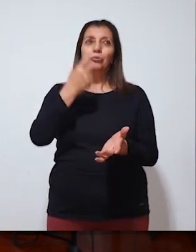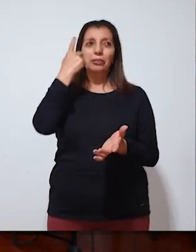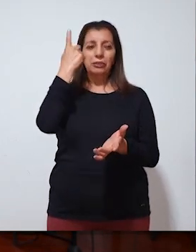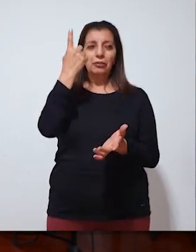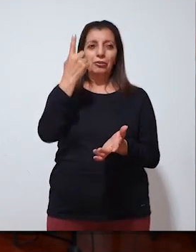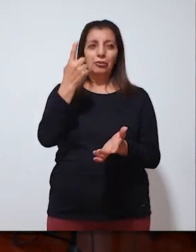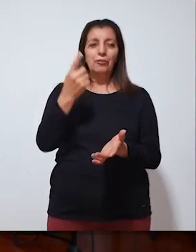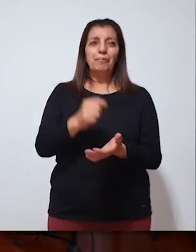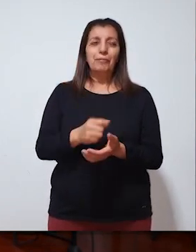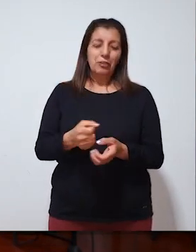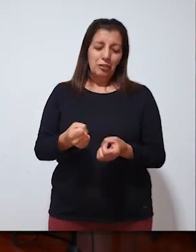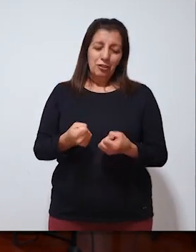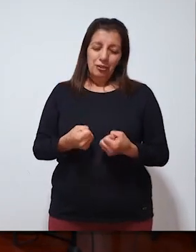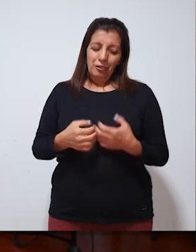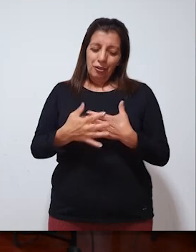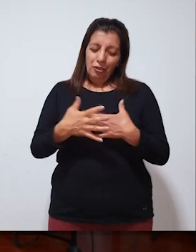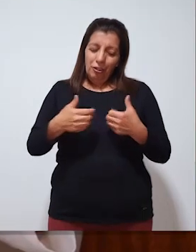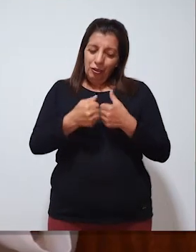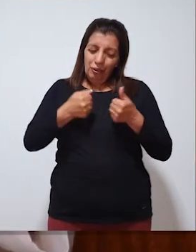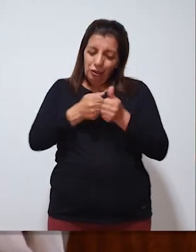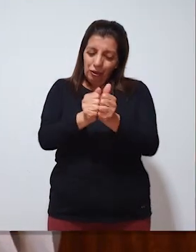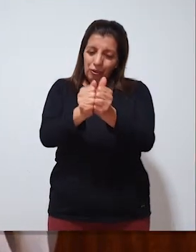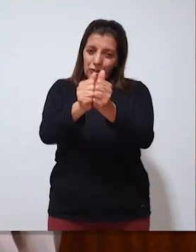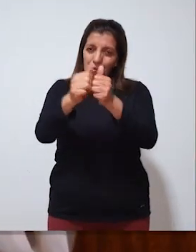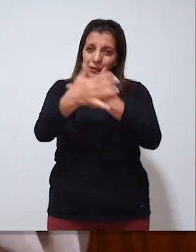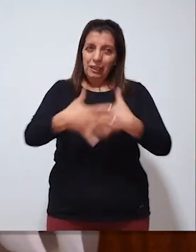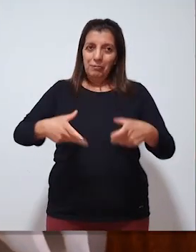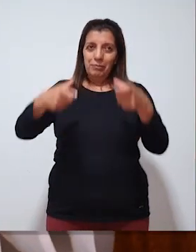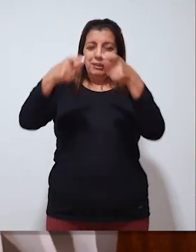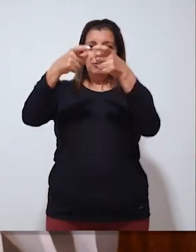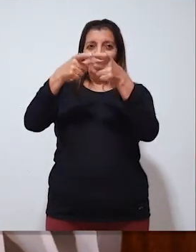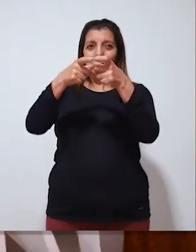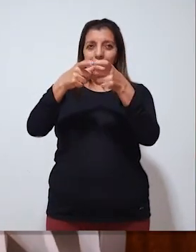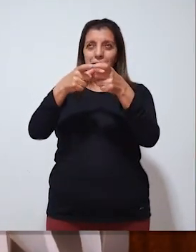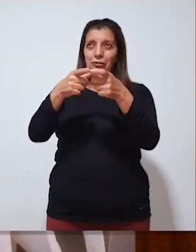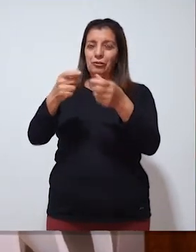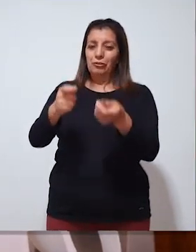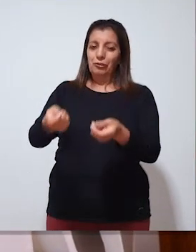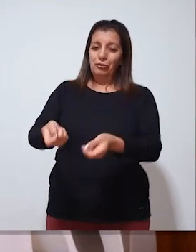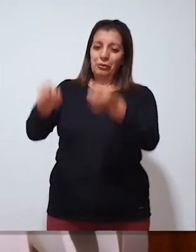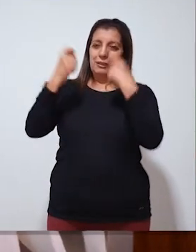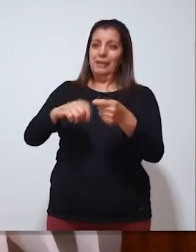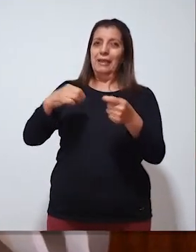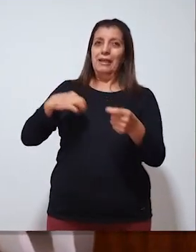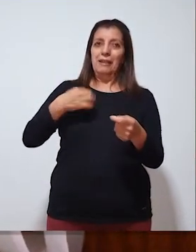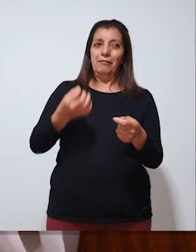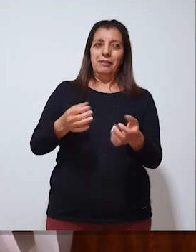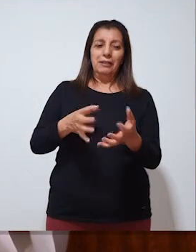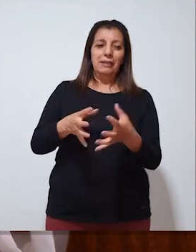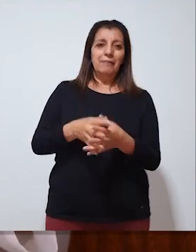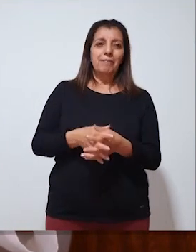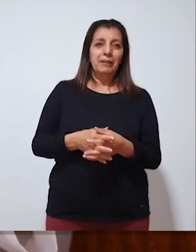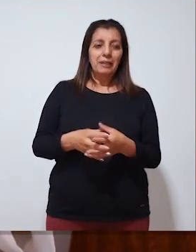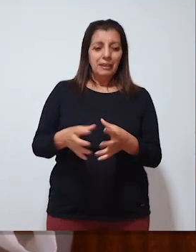con la fuerza del Espíritu Santo das vida y santificas todo, y congregas a tu pueblo sin cesar para